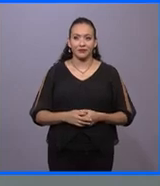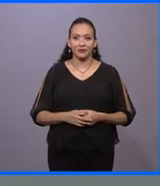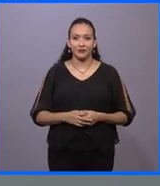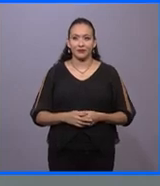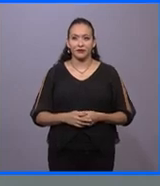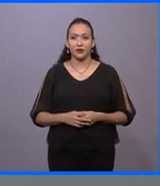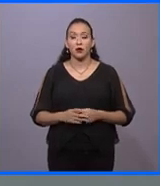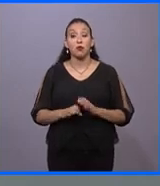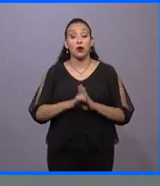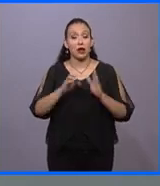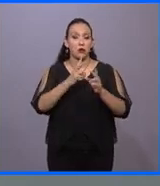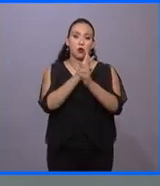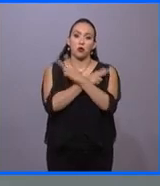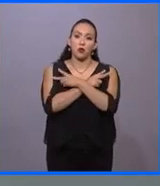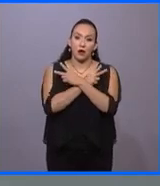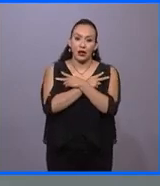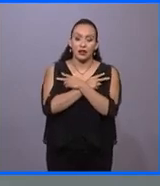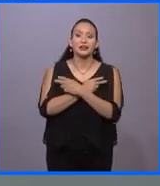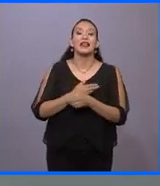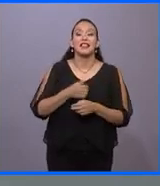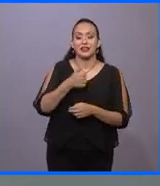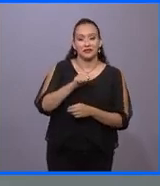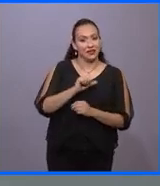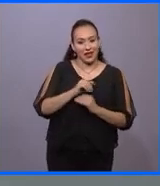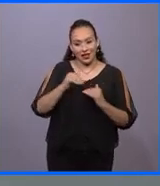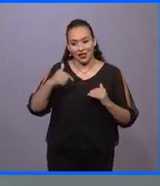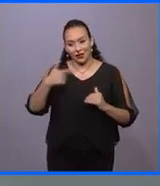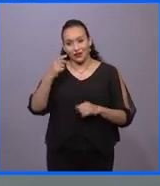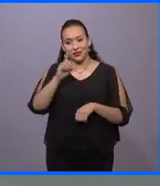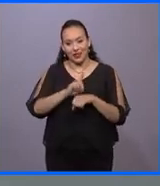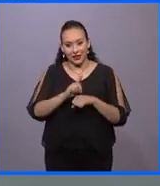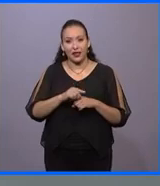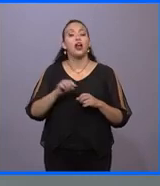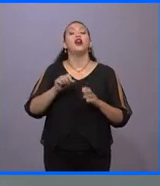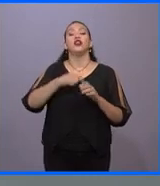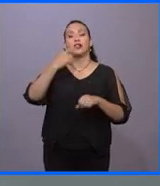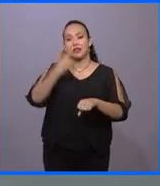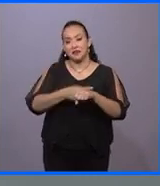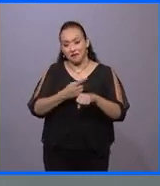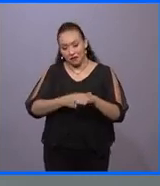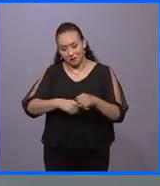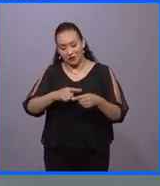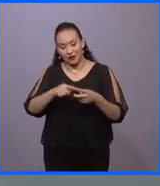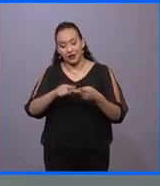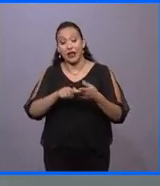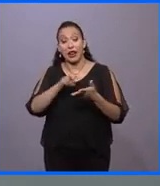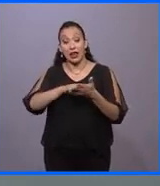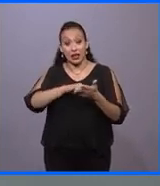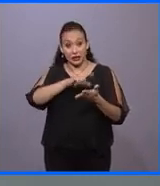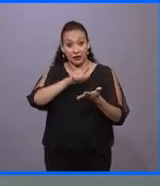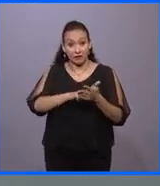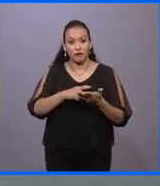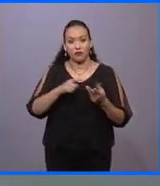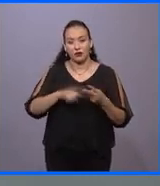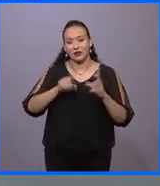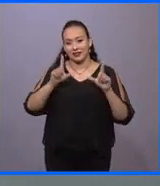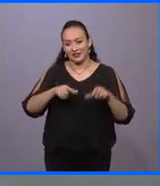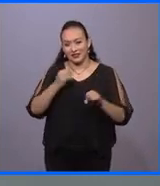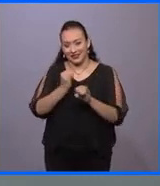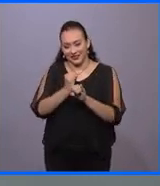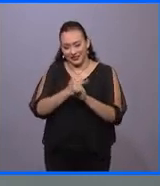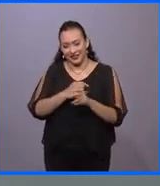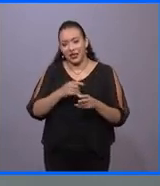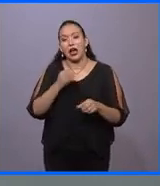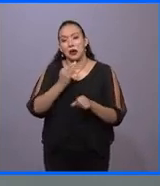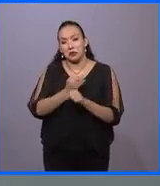El tema de las vacaciones, que pasamos de 6 a 12 días, la actualización de la tabla de enfermedades, la reciente reforma que se tuvo en plataformas digitales, que